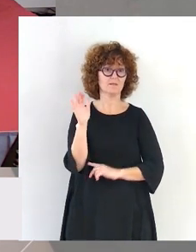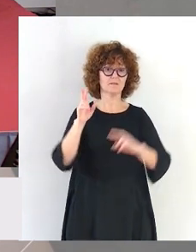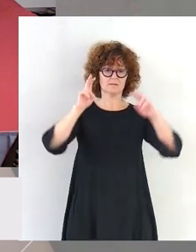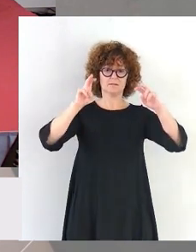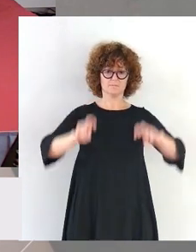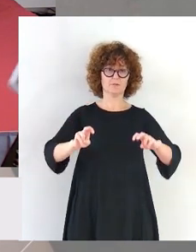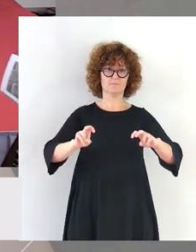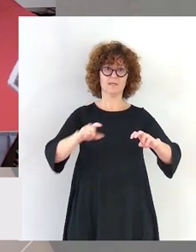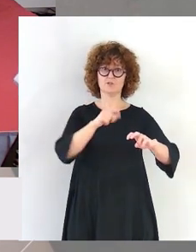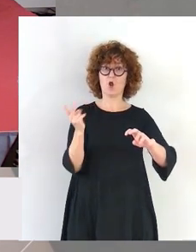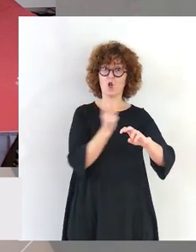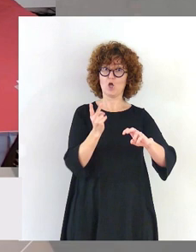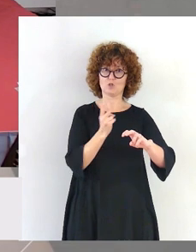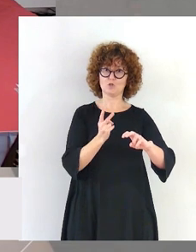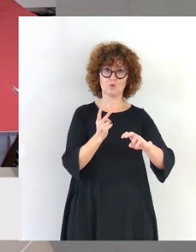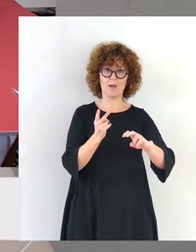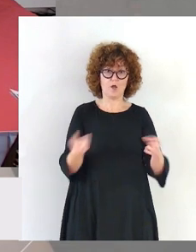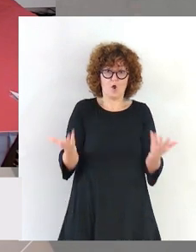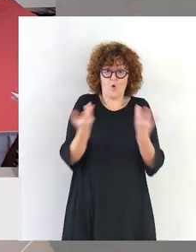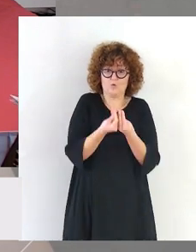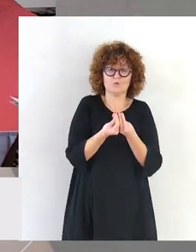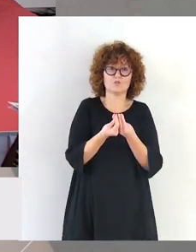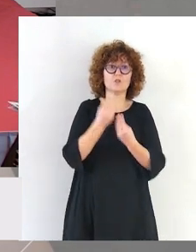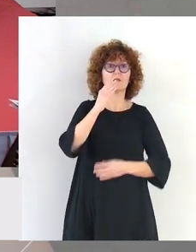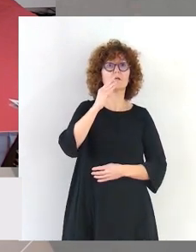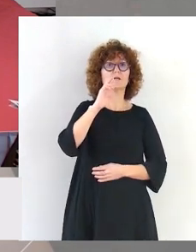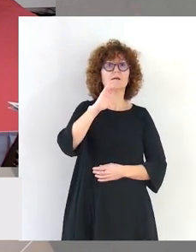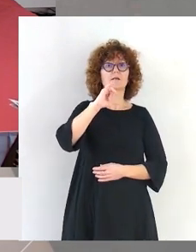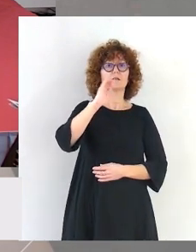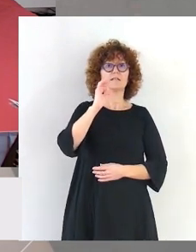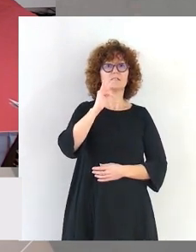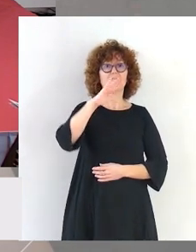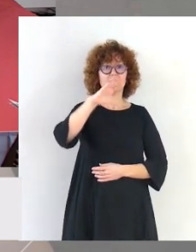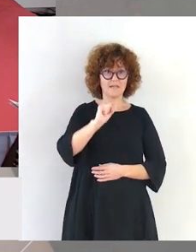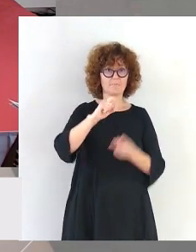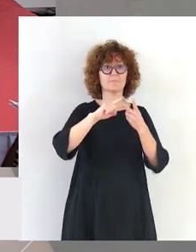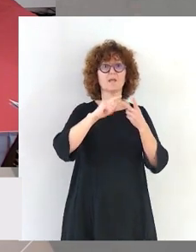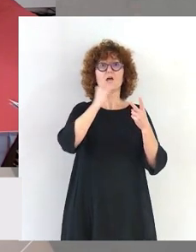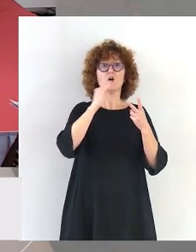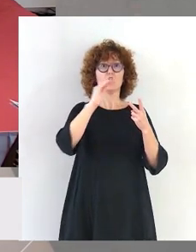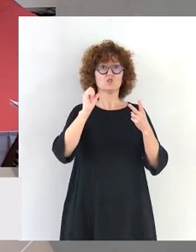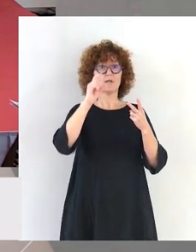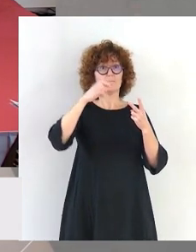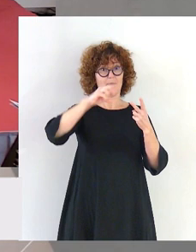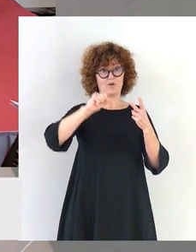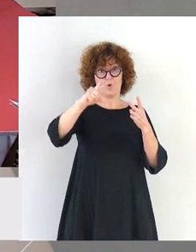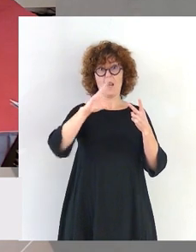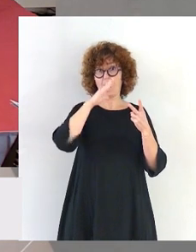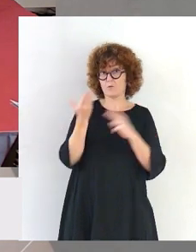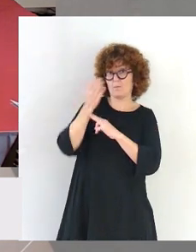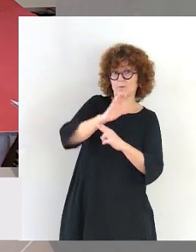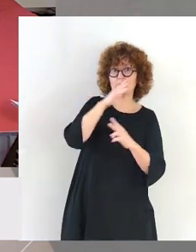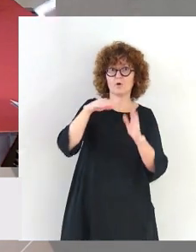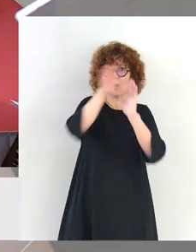espacio pues es una gozada os voy a pedir Cristina José Manuel que os vengáis que os senté Y ahora os presento bien porque obviamente como tienen mucha